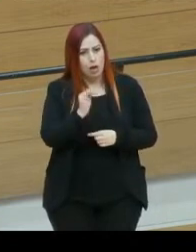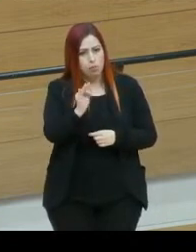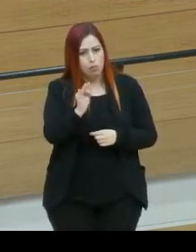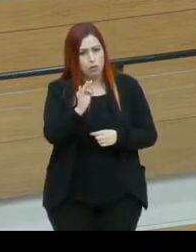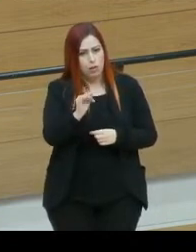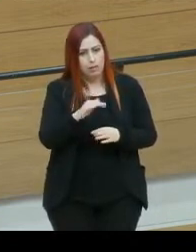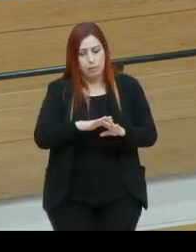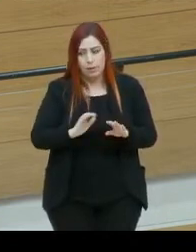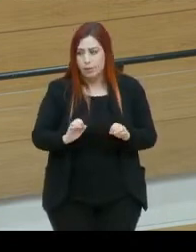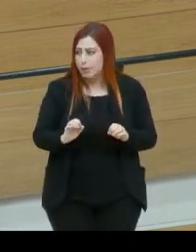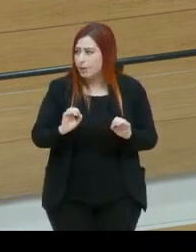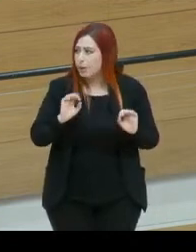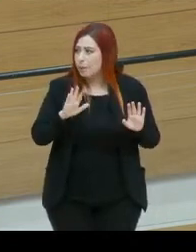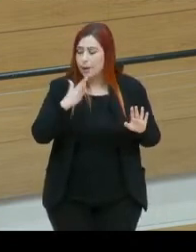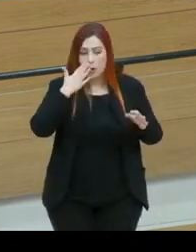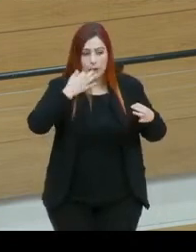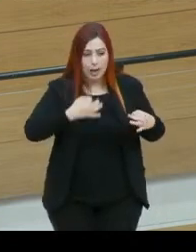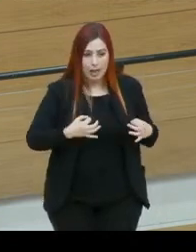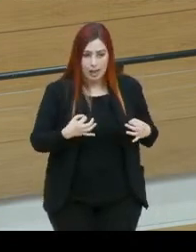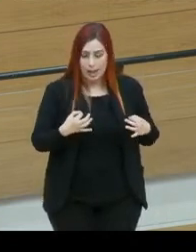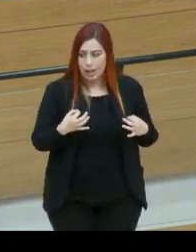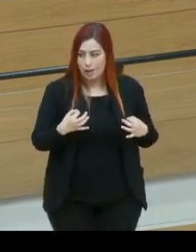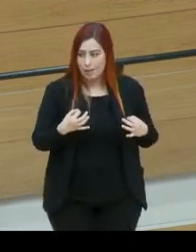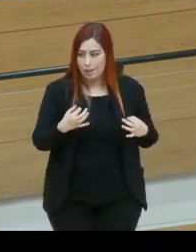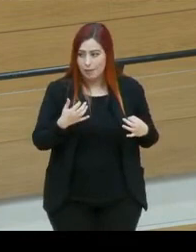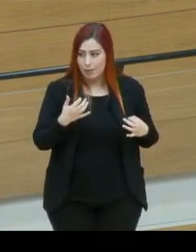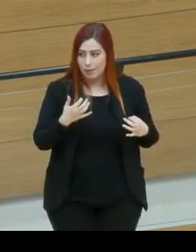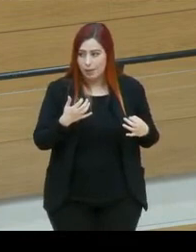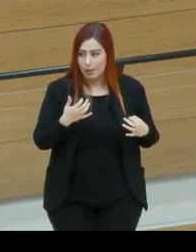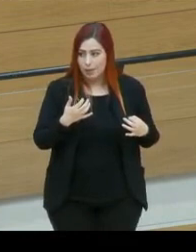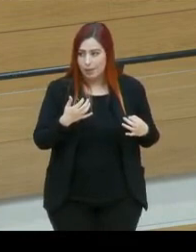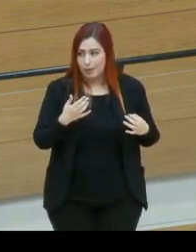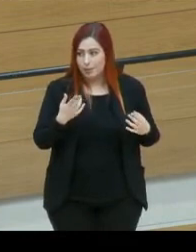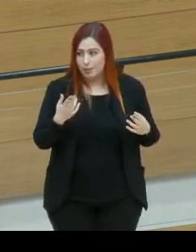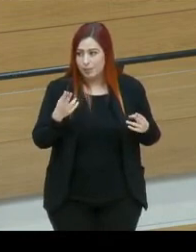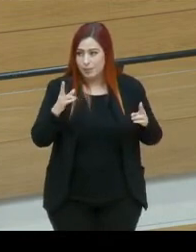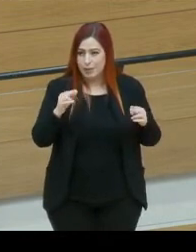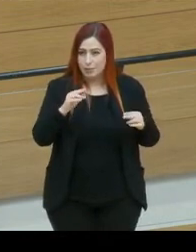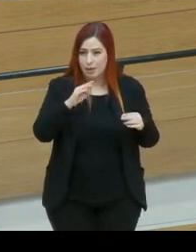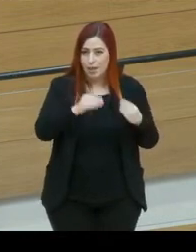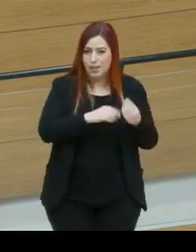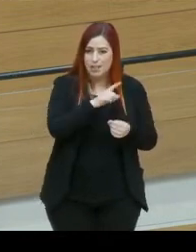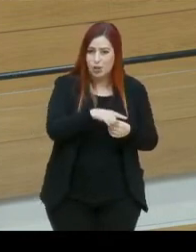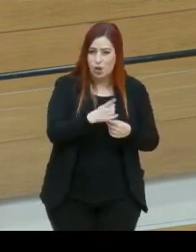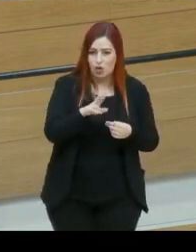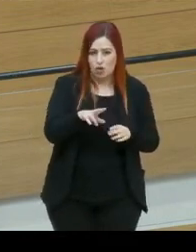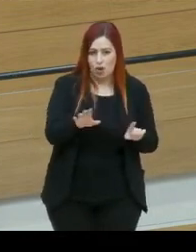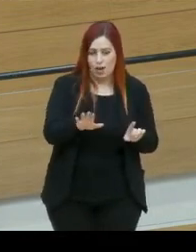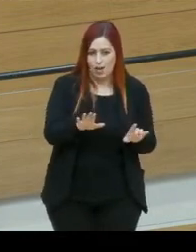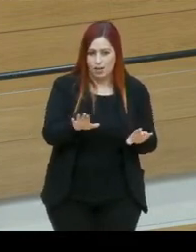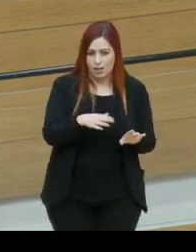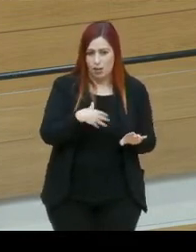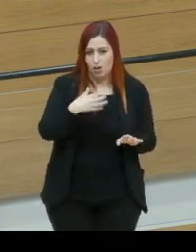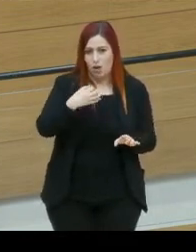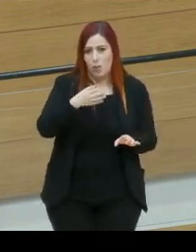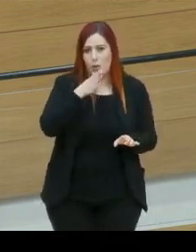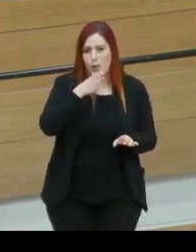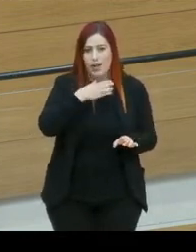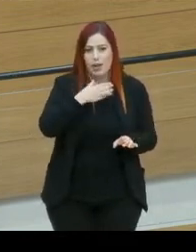claro, Permitido en realidad no está, ya que se haga o no. bueno, no se debe, ¿no? Pero sí se